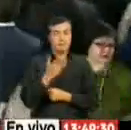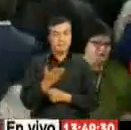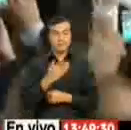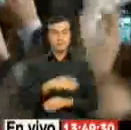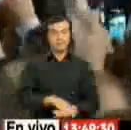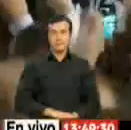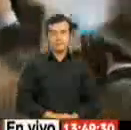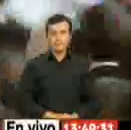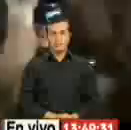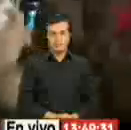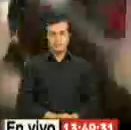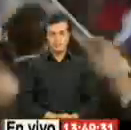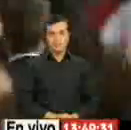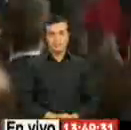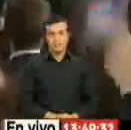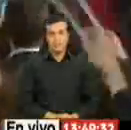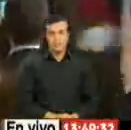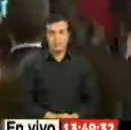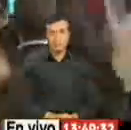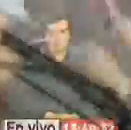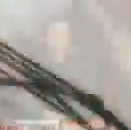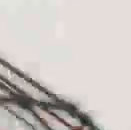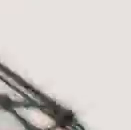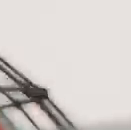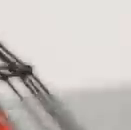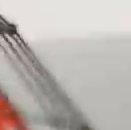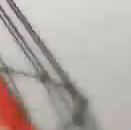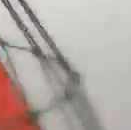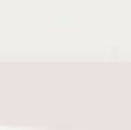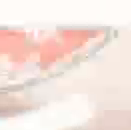telediario informó fernanda de labastida